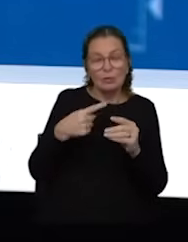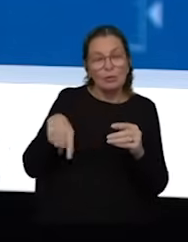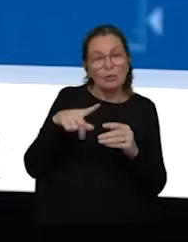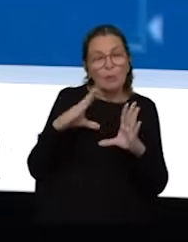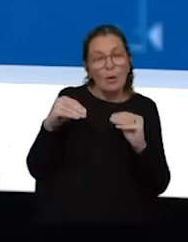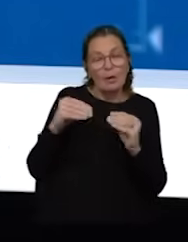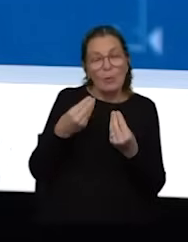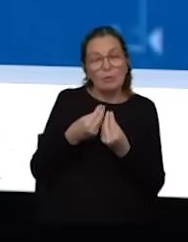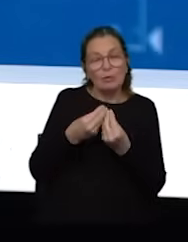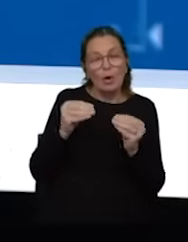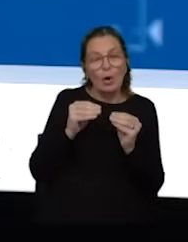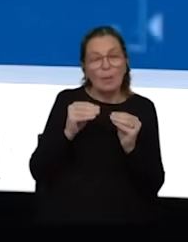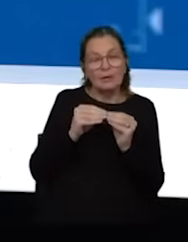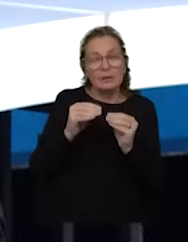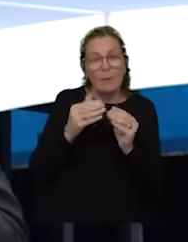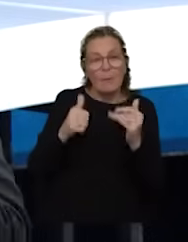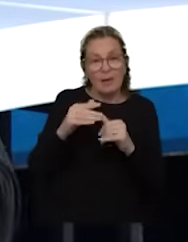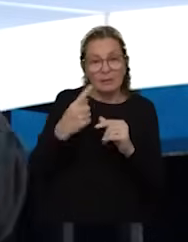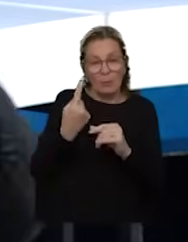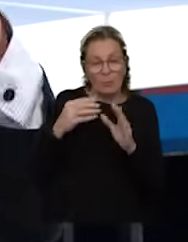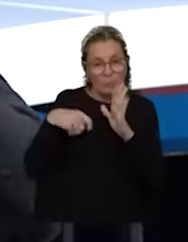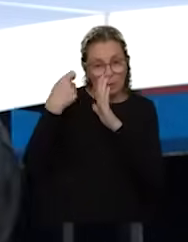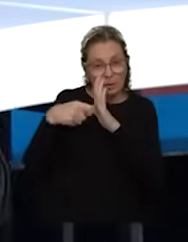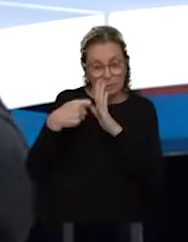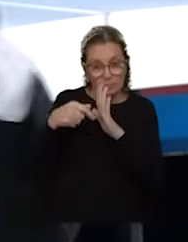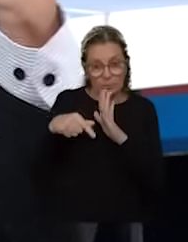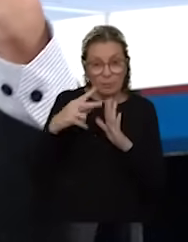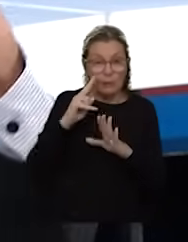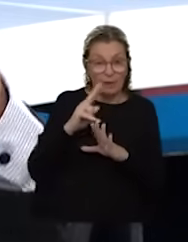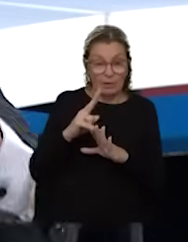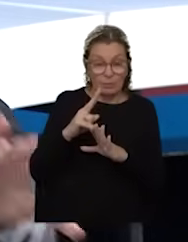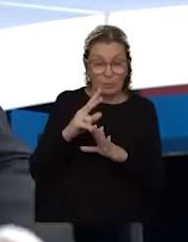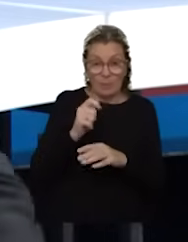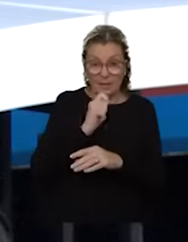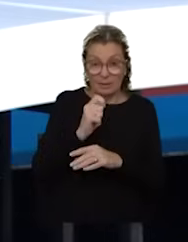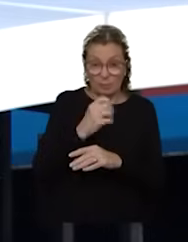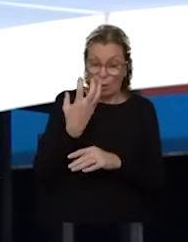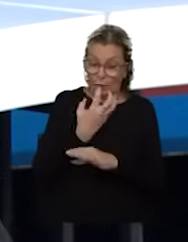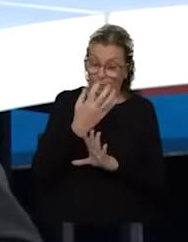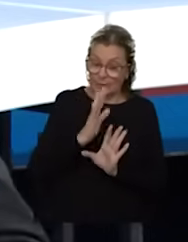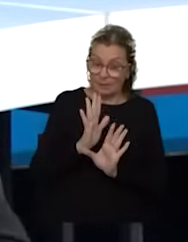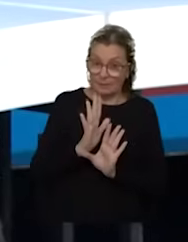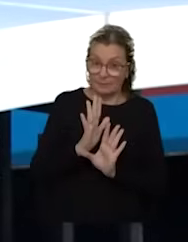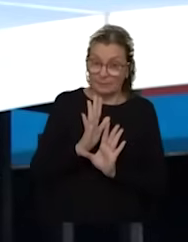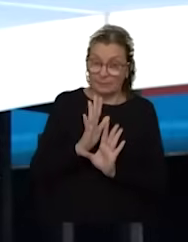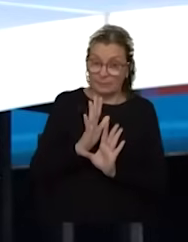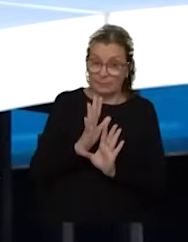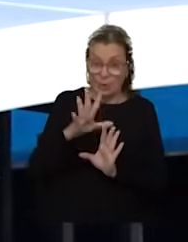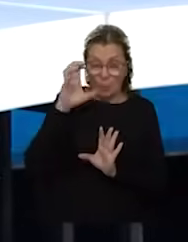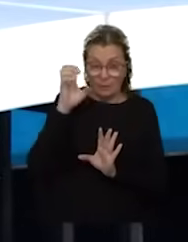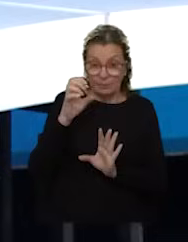hemos conversado lo he conversado con mis compañeros en más de un programa es terrible desde nuestro punto de vista desde los periodistas es terrible no lo leo simplemente lo